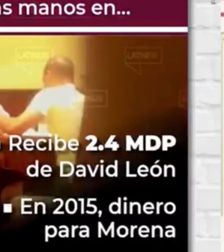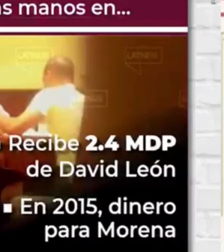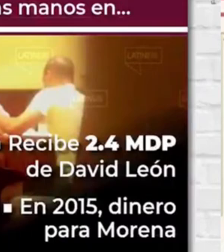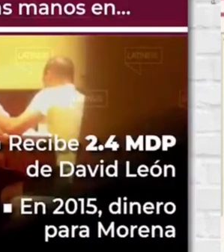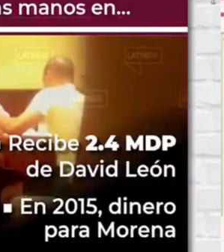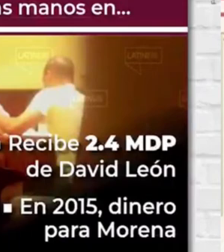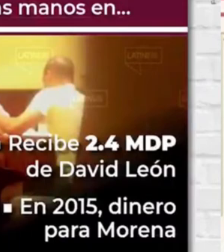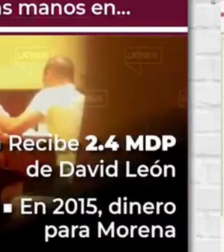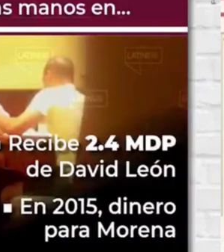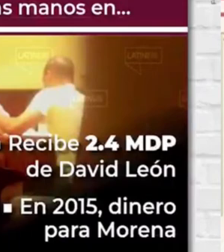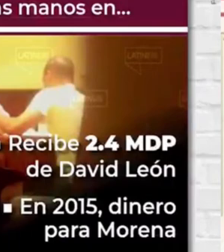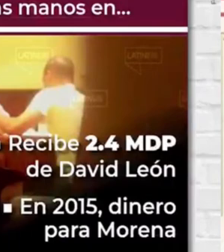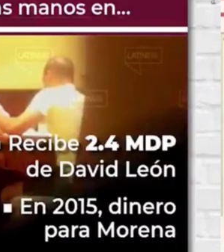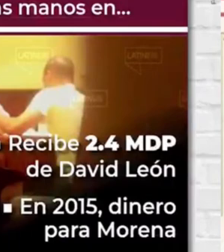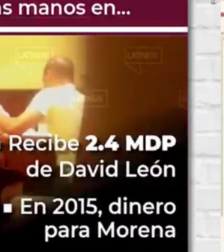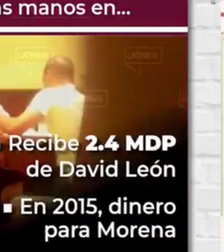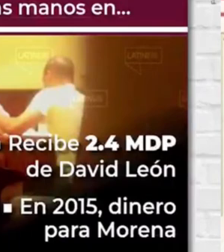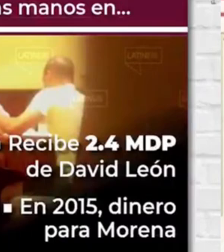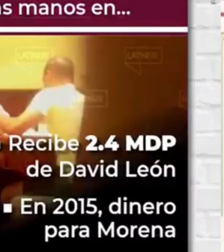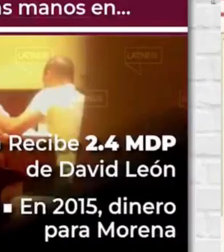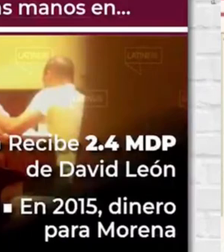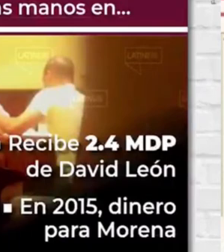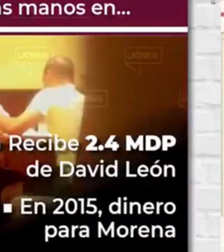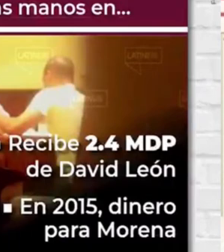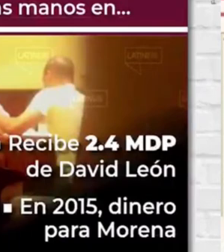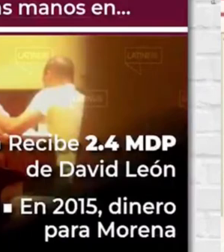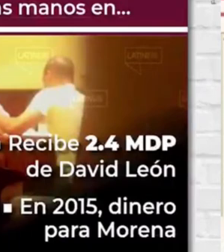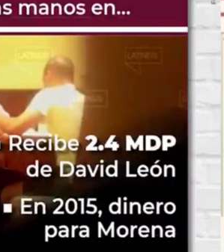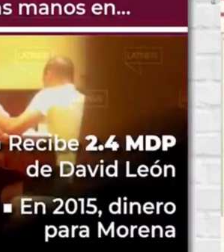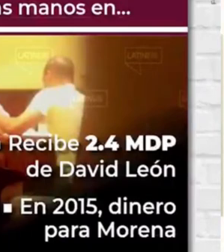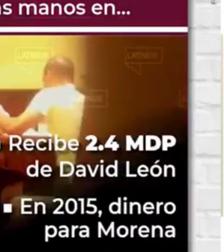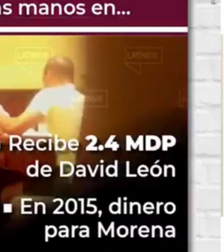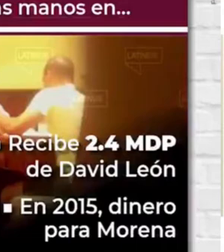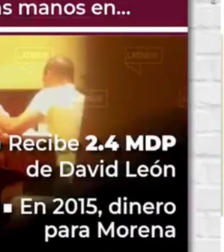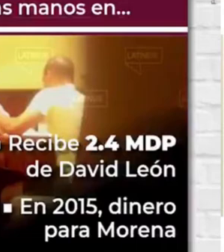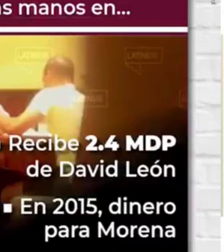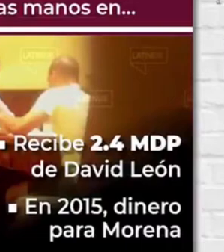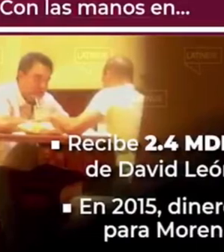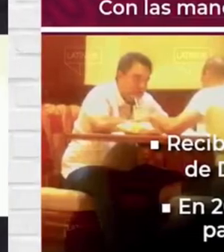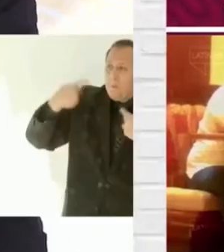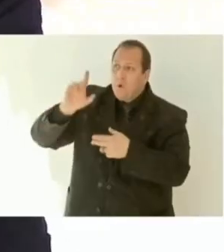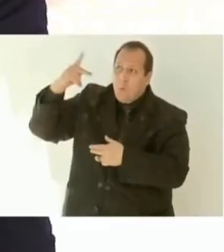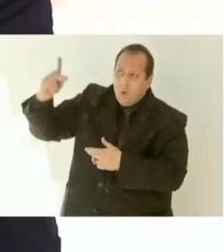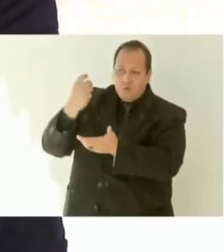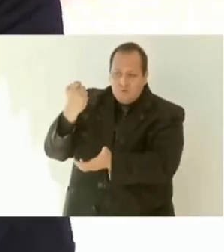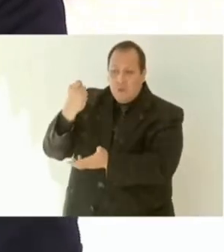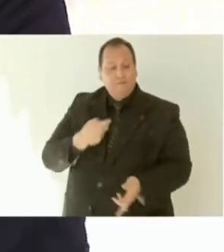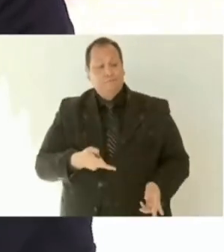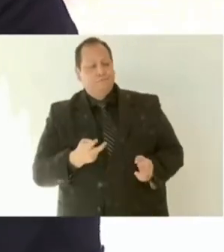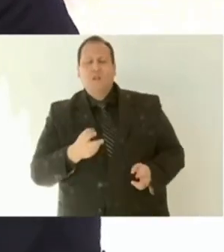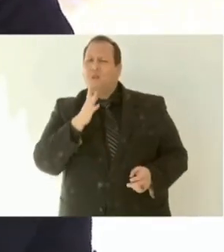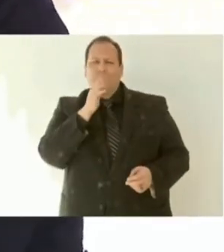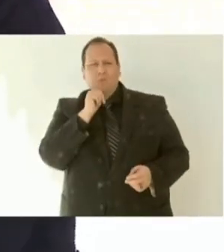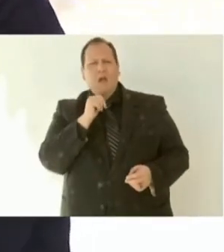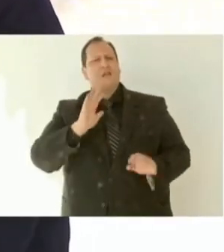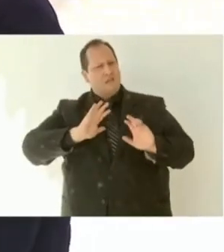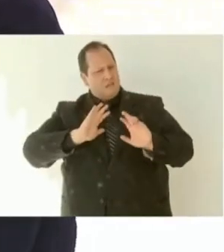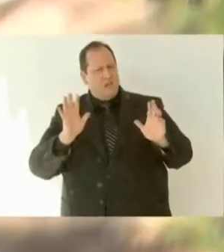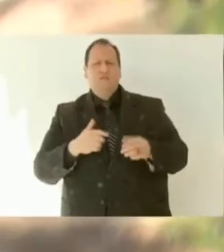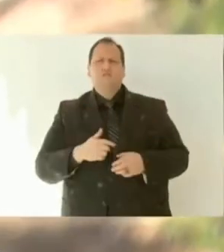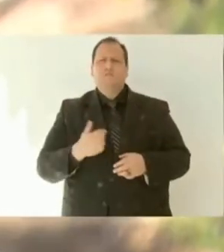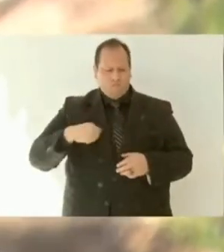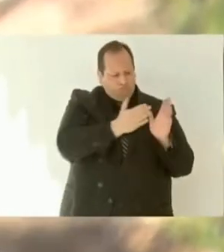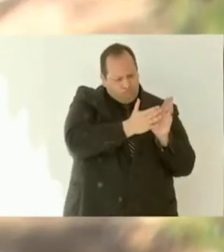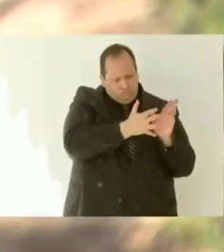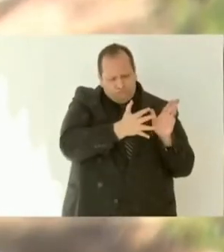Que nadie se puede robar el dinero del presupuesto, que es dinero del pueblo. Ya quedó demostrado